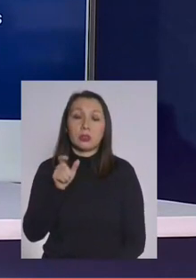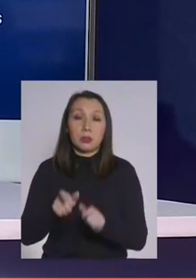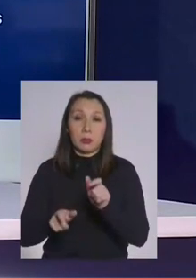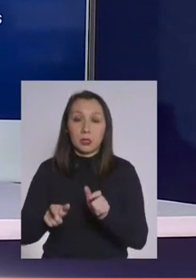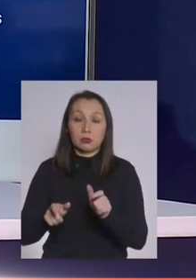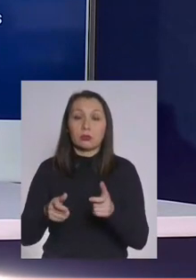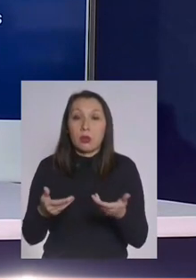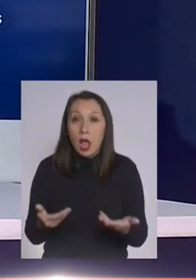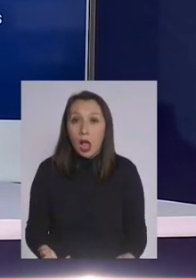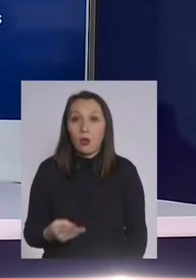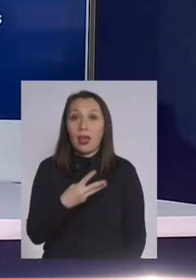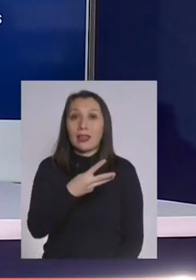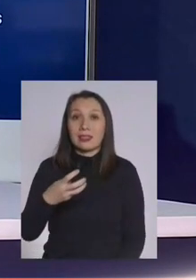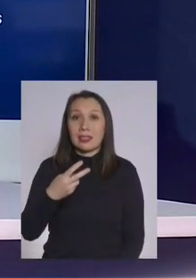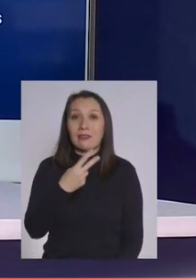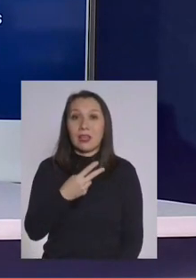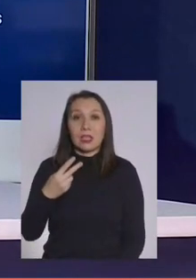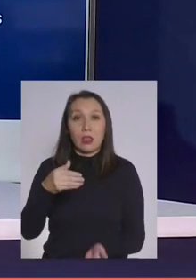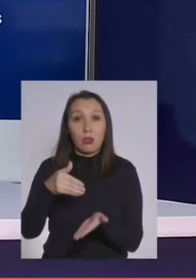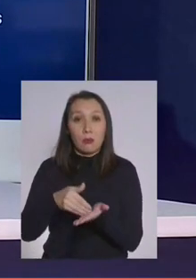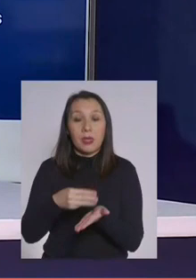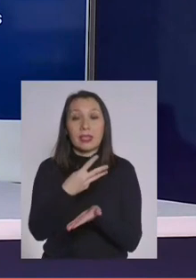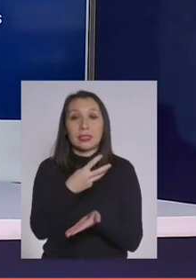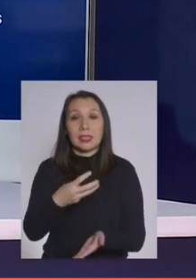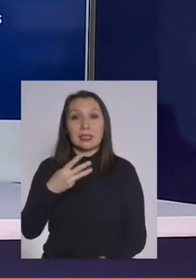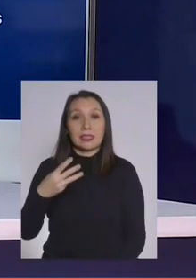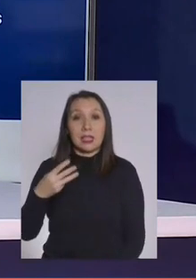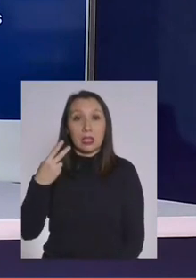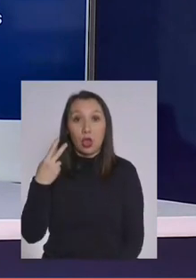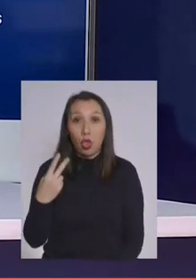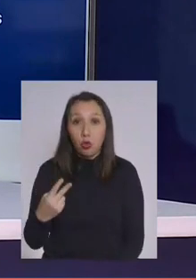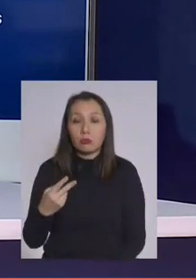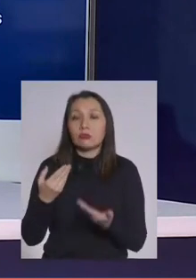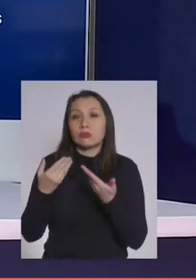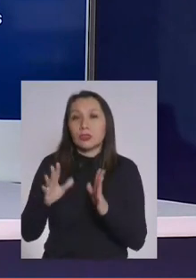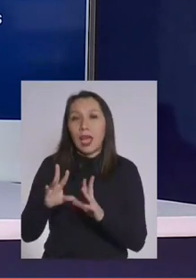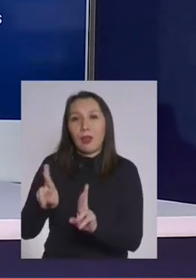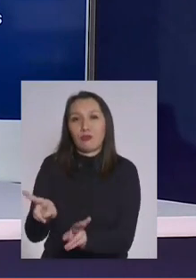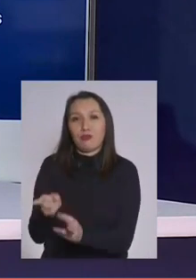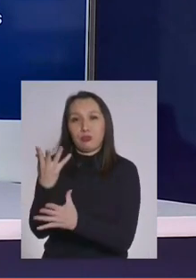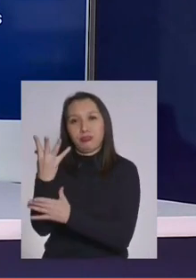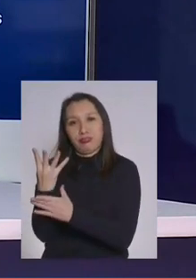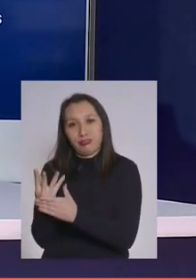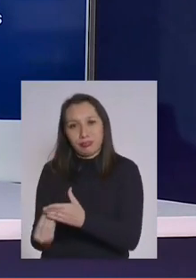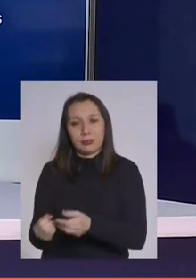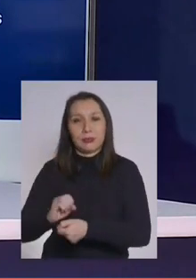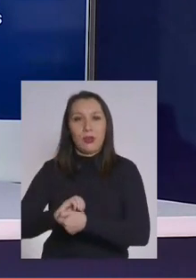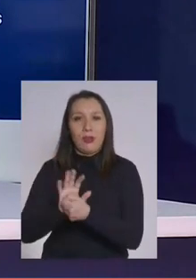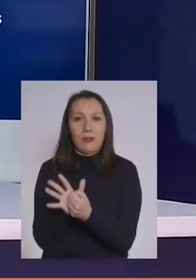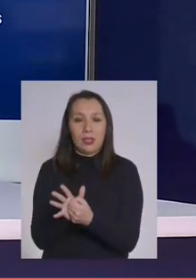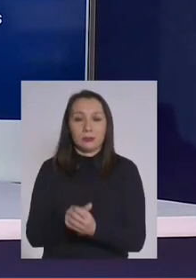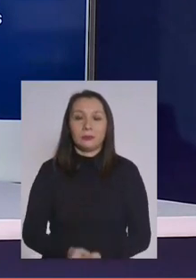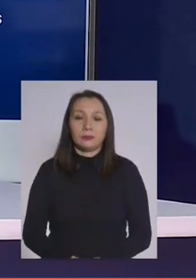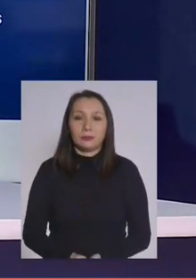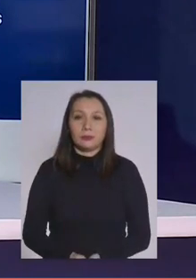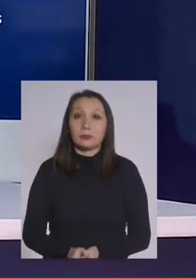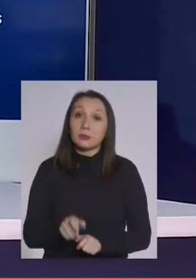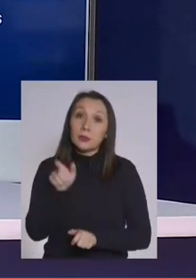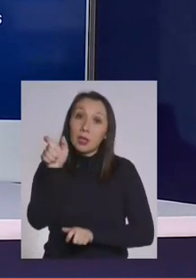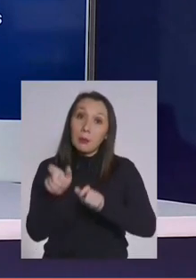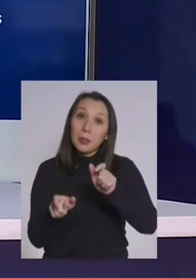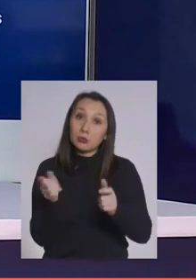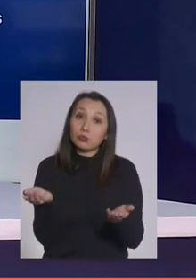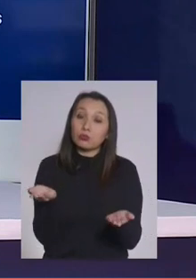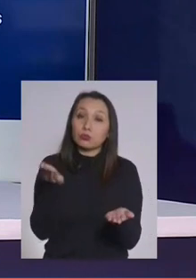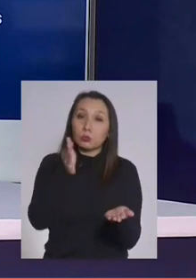de las cuales 322 mil 332 ya se han recuperado en cuanto a las personas